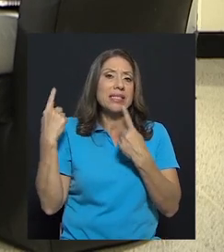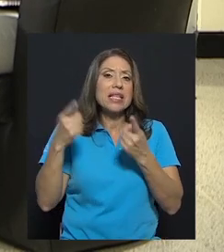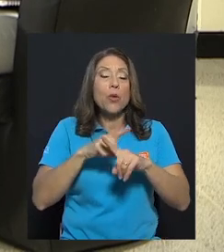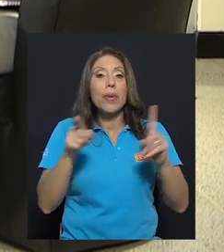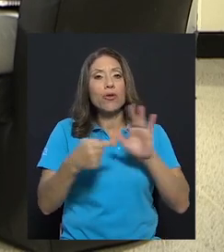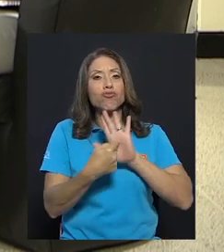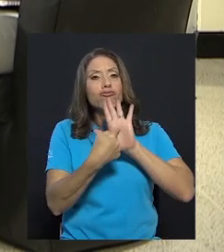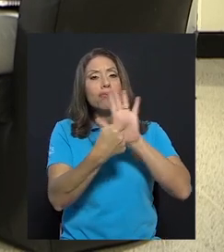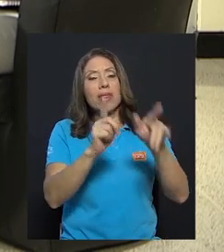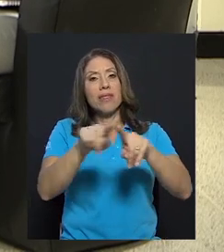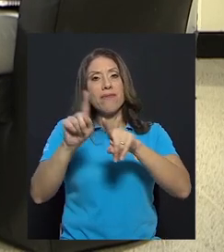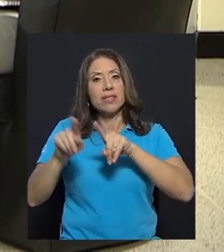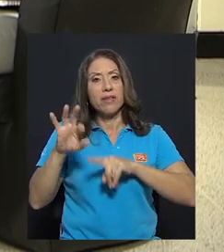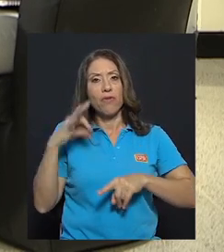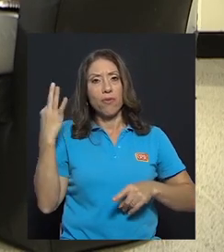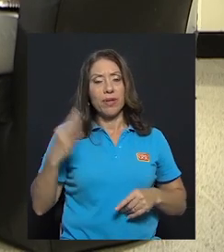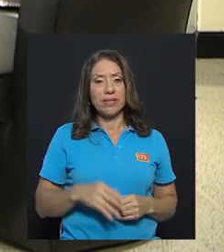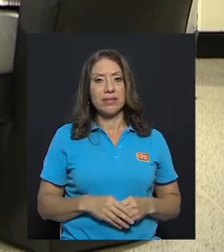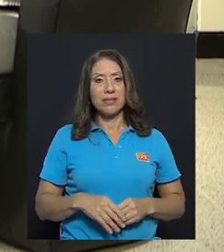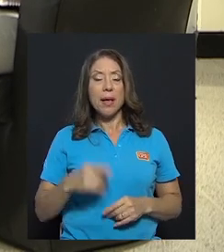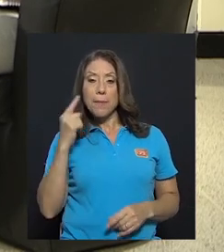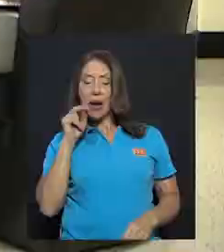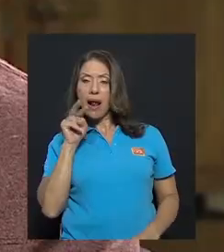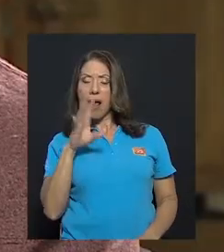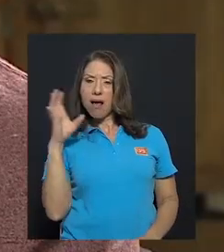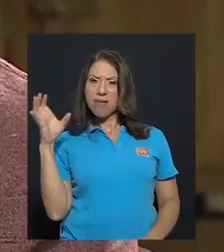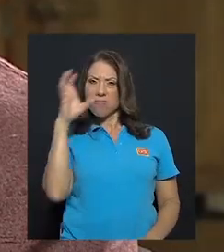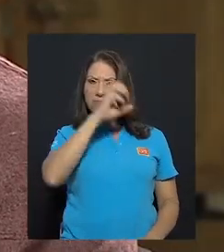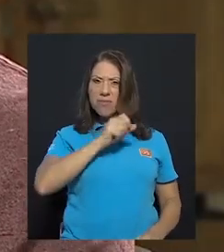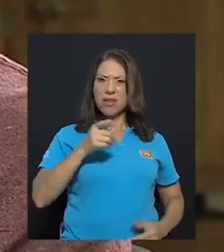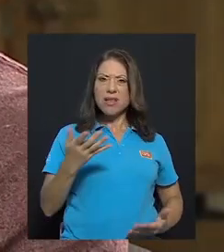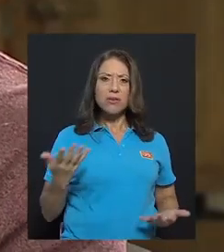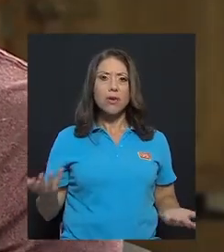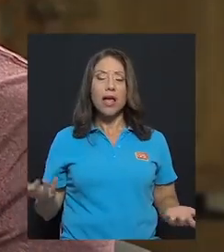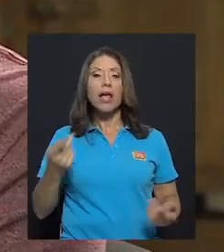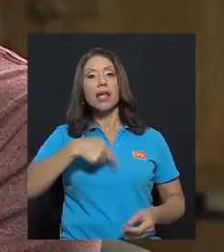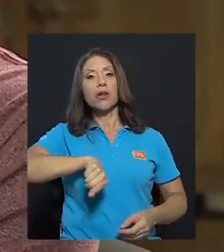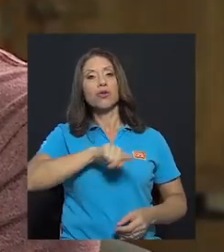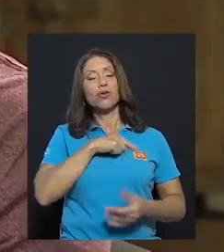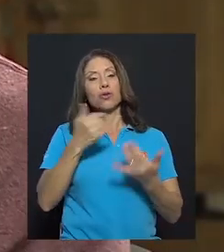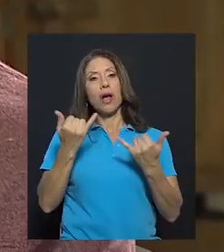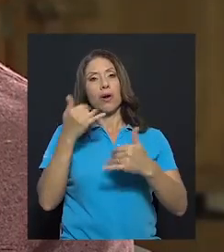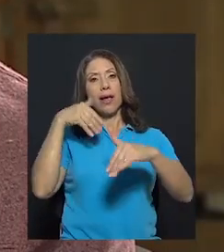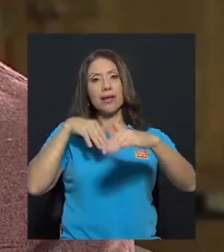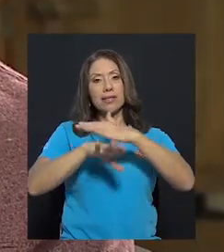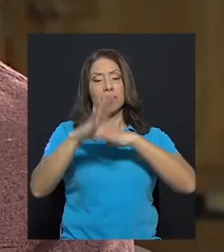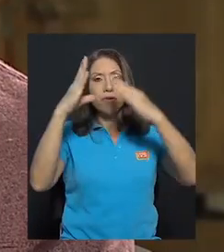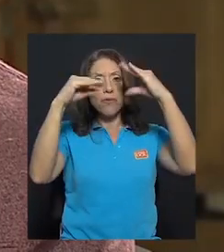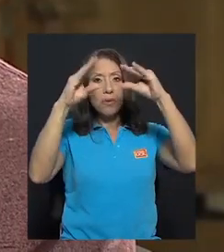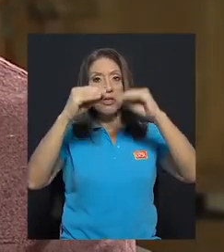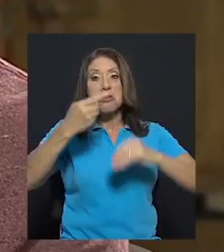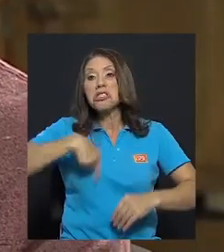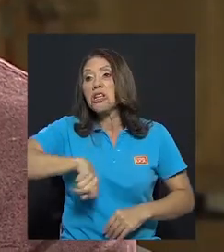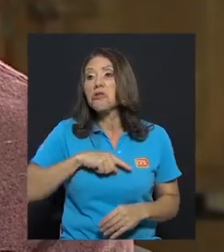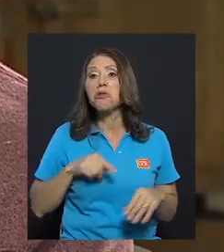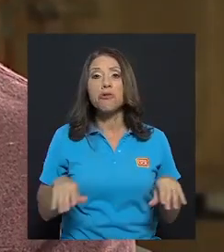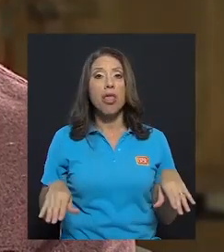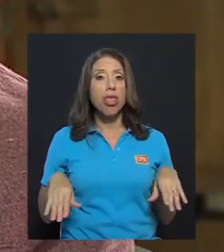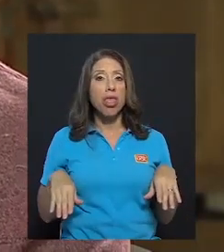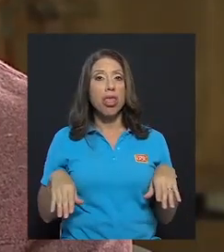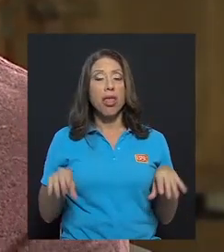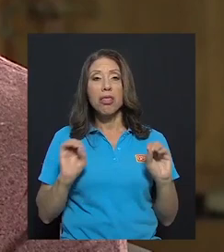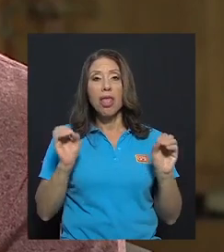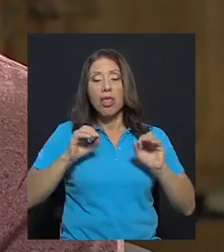manifiesta de diversas formas. Y la forma de interpretar esas formas es que tenemos acceso a información. Si no tuviésemos acceso a